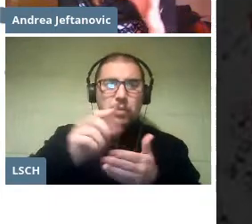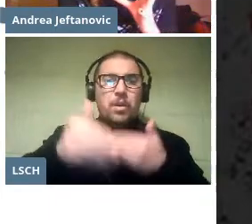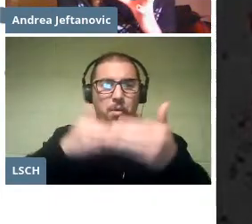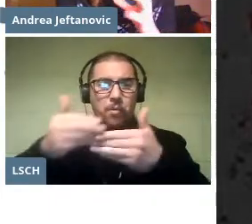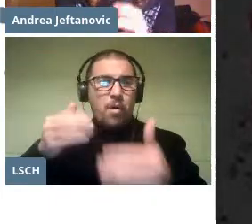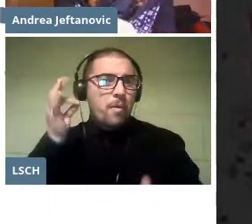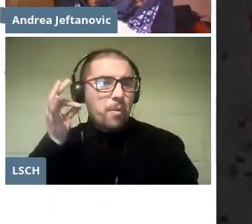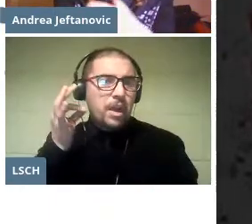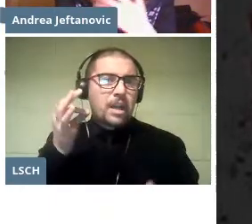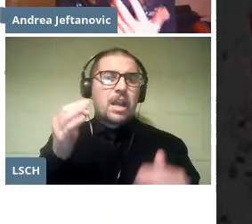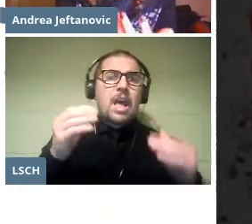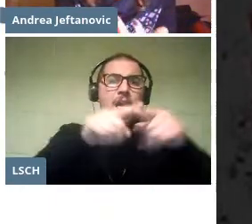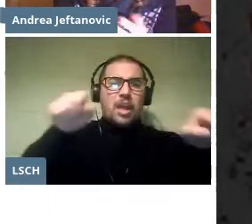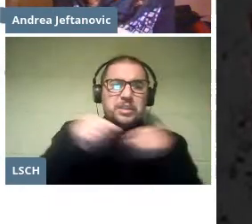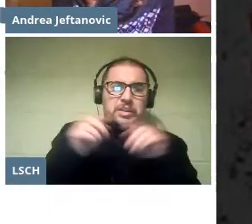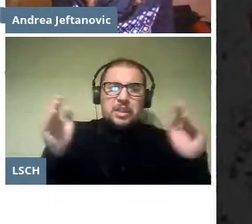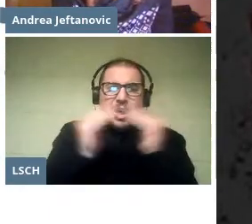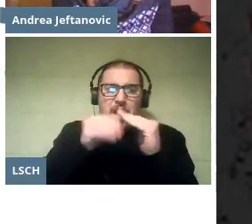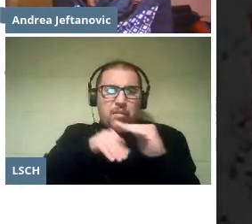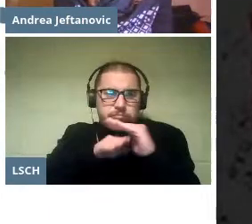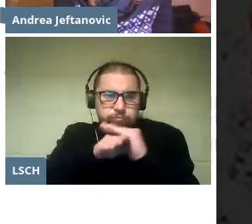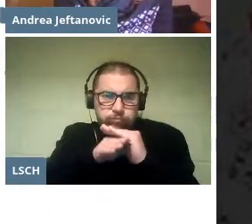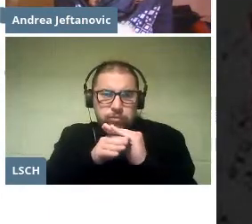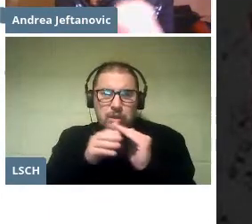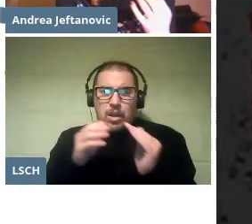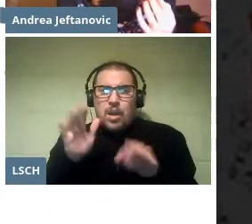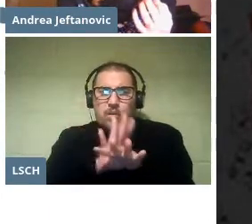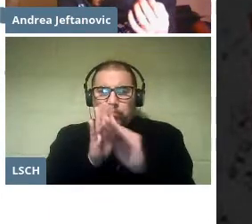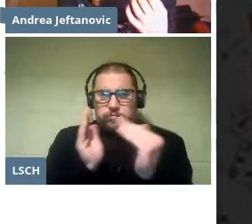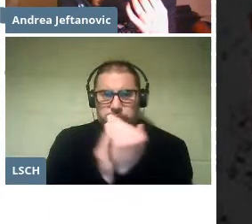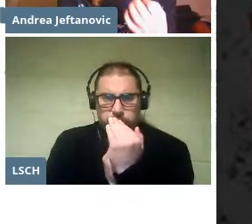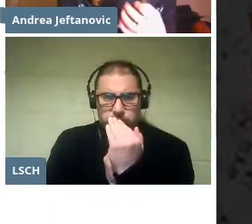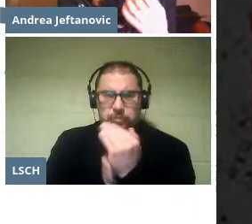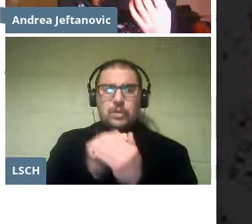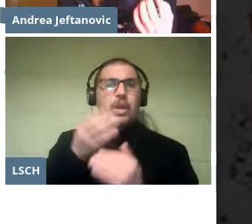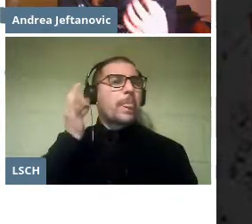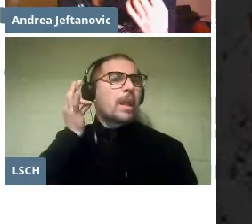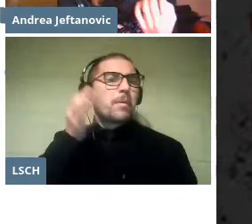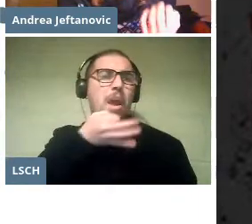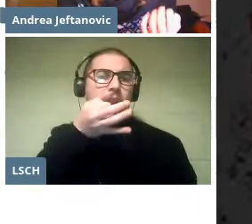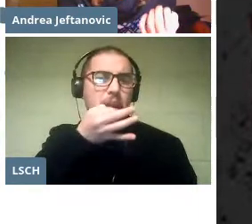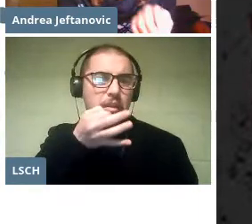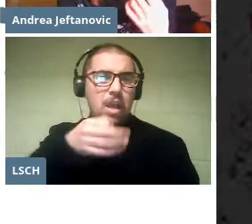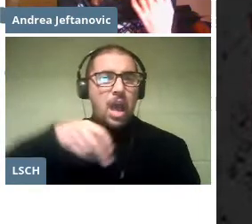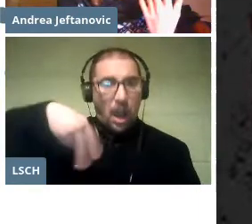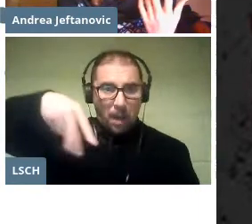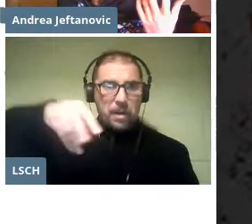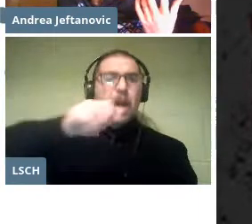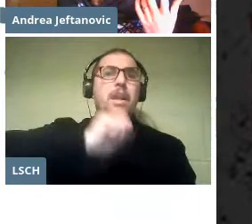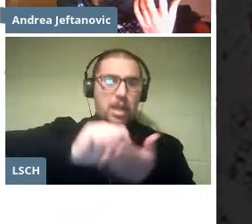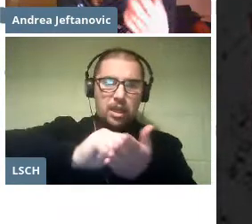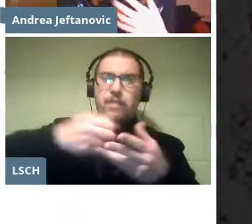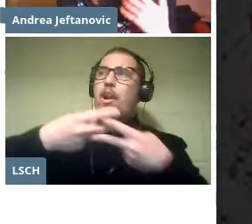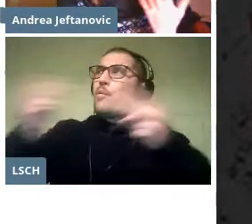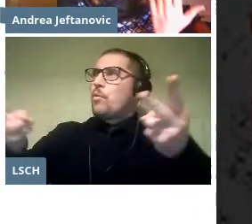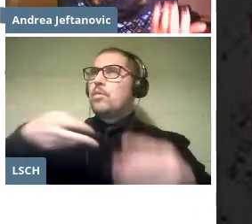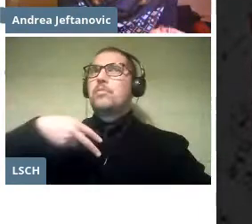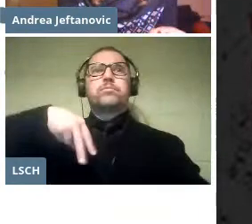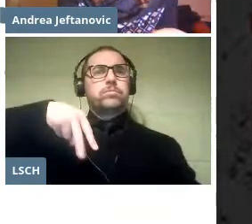cerrados, domésticos, escenas intimistas. Que las mujeres narradoras caminen y escriban sobre ese ejercicio o sobre